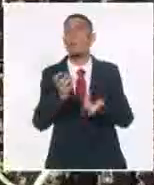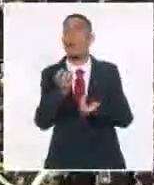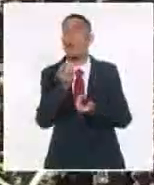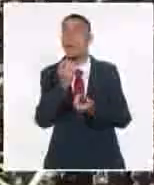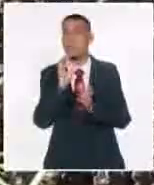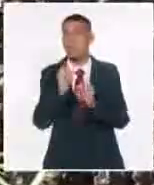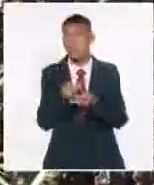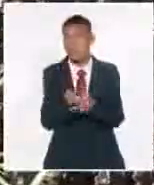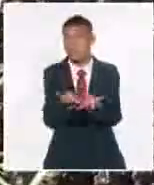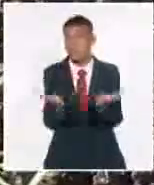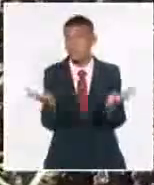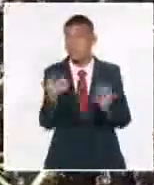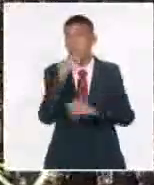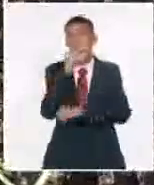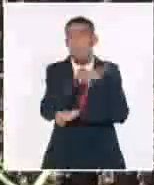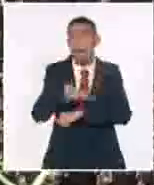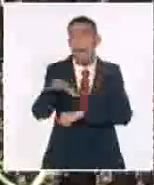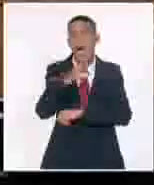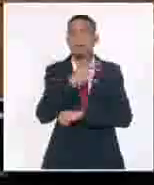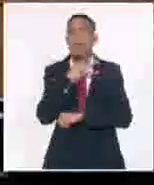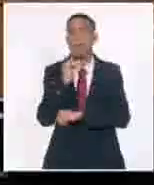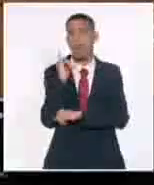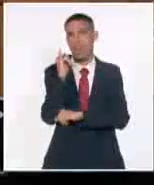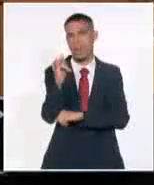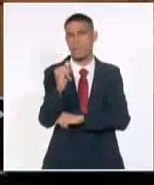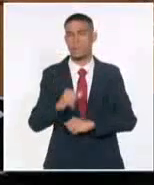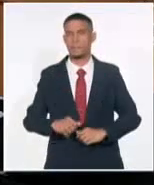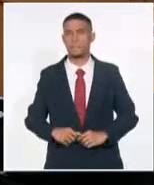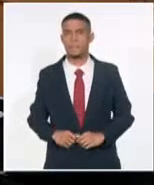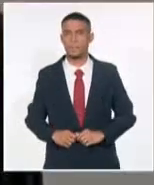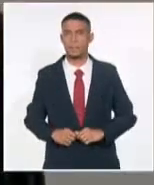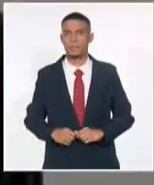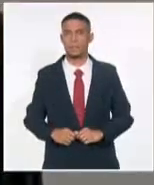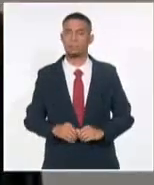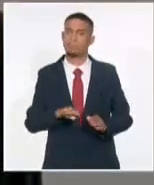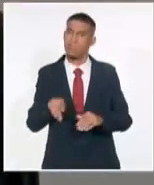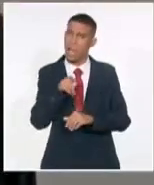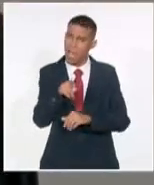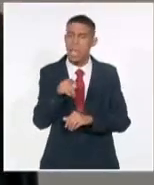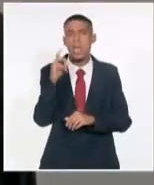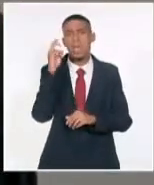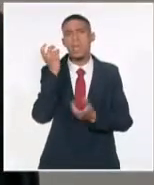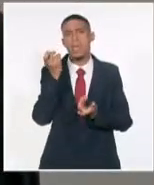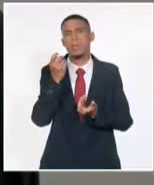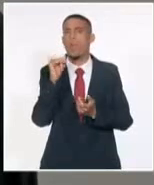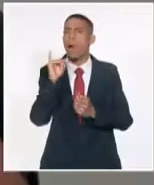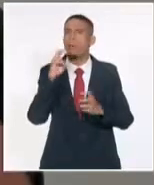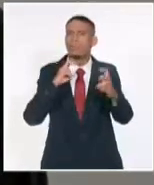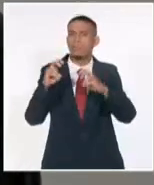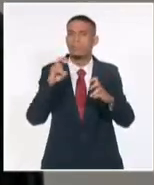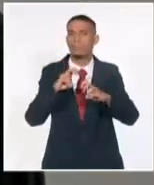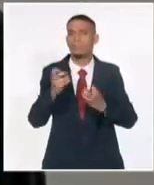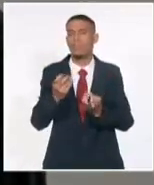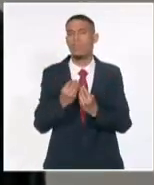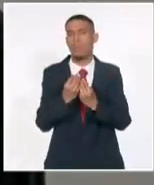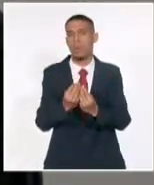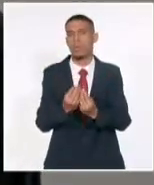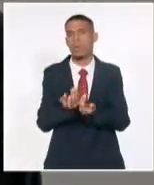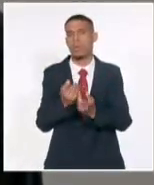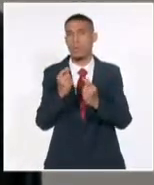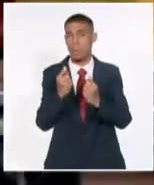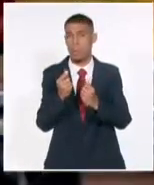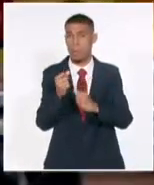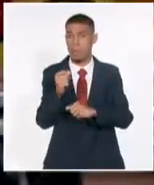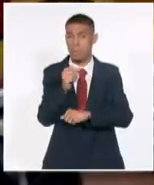las comunidades rurales y patios de referencia. Se analizó también el aporte que ofrecen los nuevos actores económicos al territorio y se reconoció